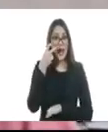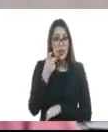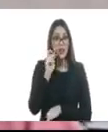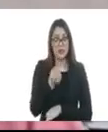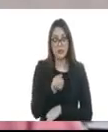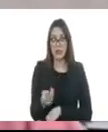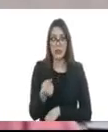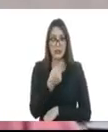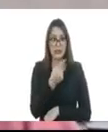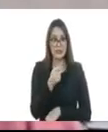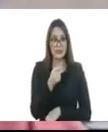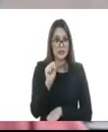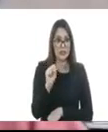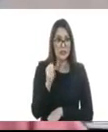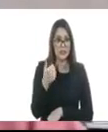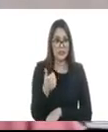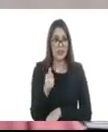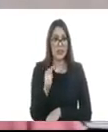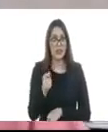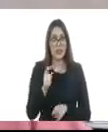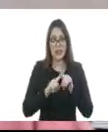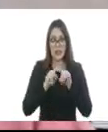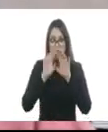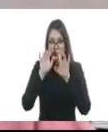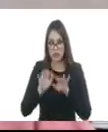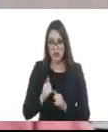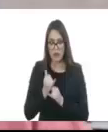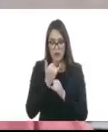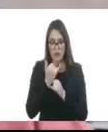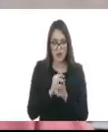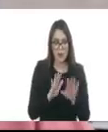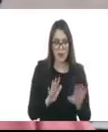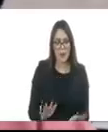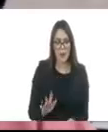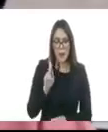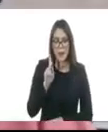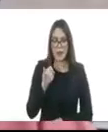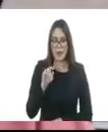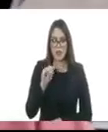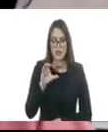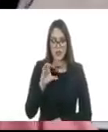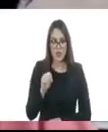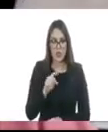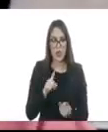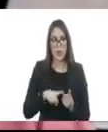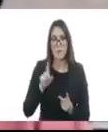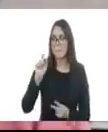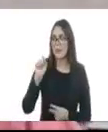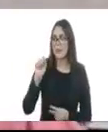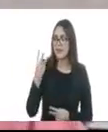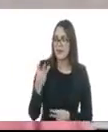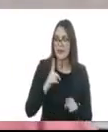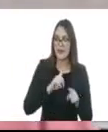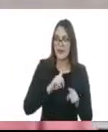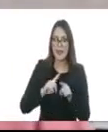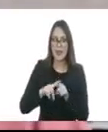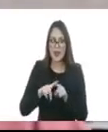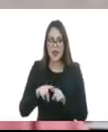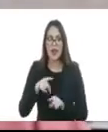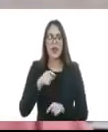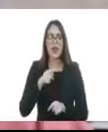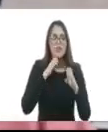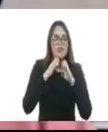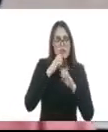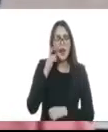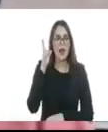fueron textos periodísticos, 23 reportajes radiofónicos, 12 trabajos